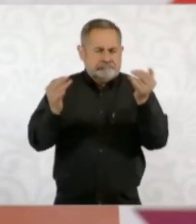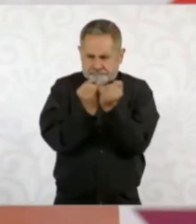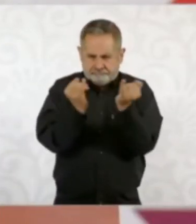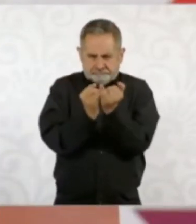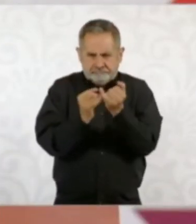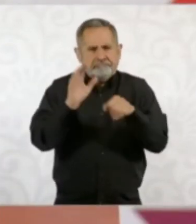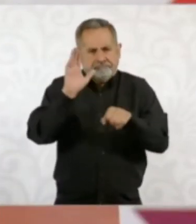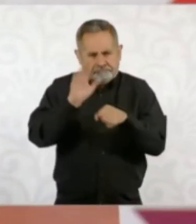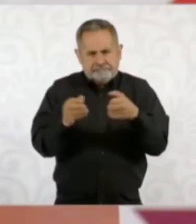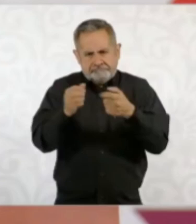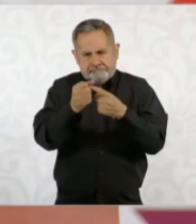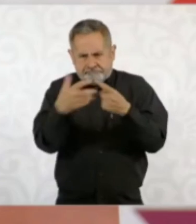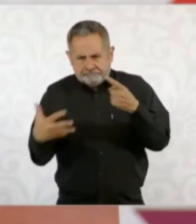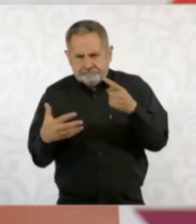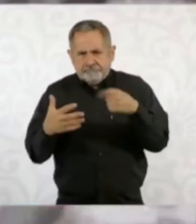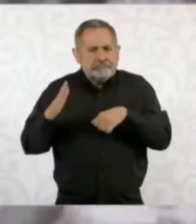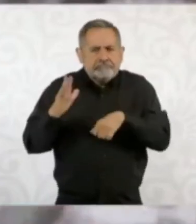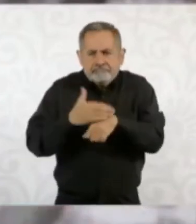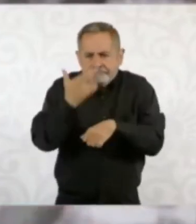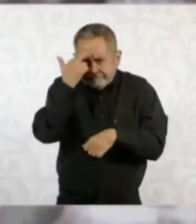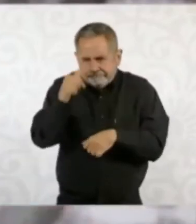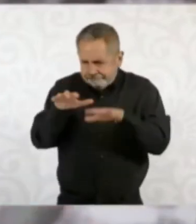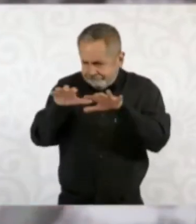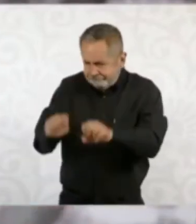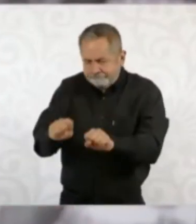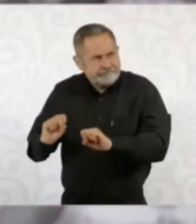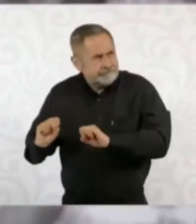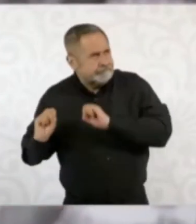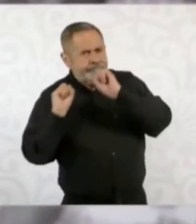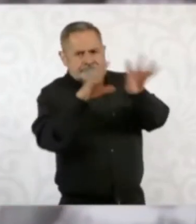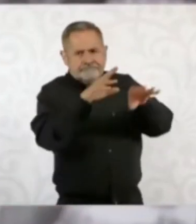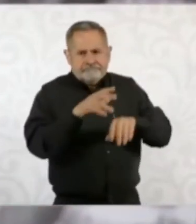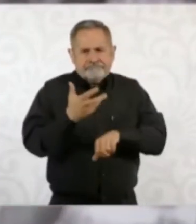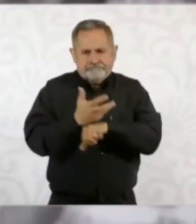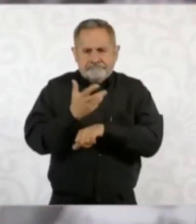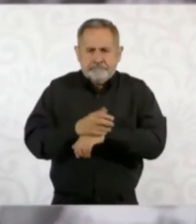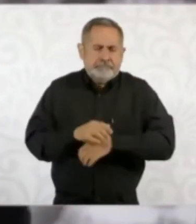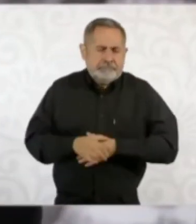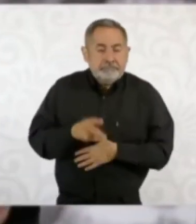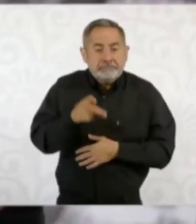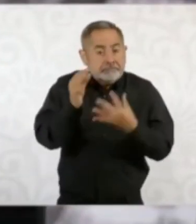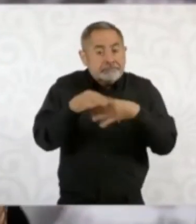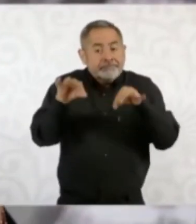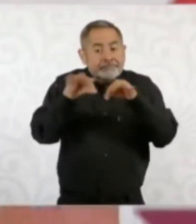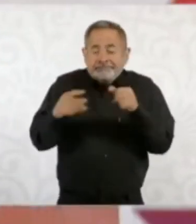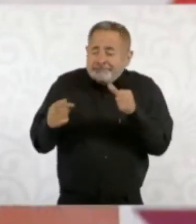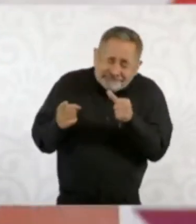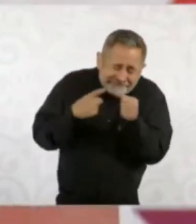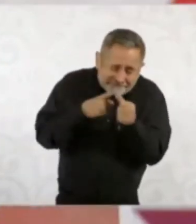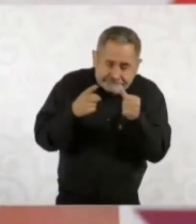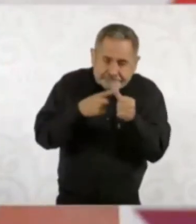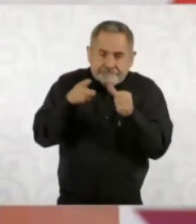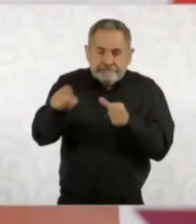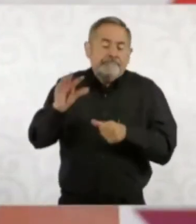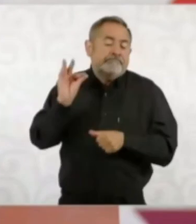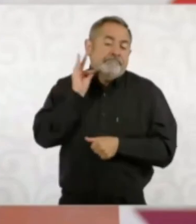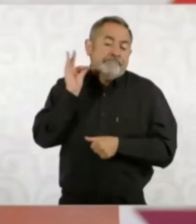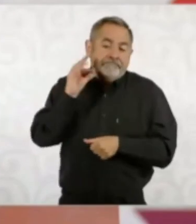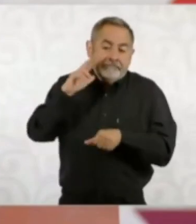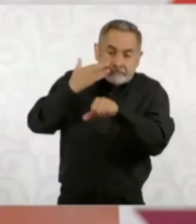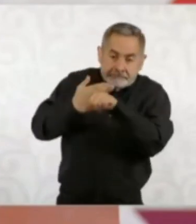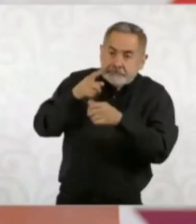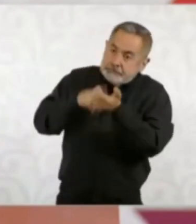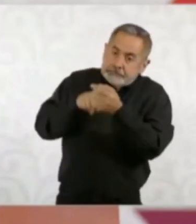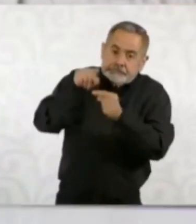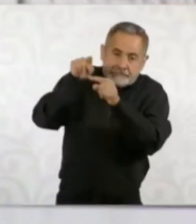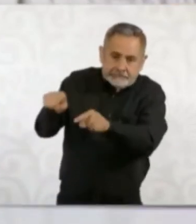en particular por qué se envió a esta persona. Pero es muy importante que la Fiscalía dé la información que les corresponde dar a